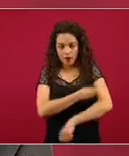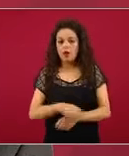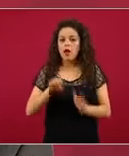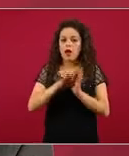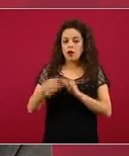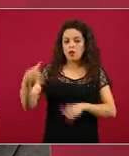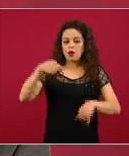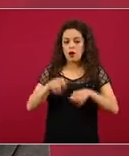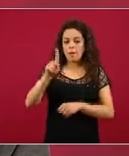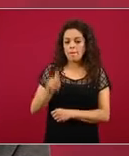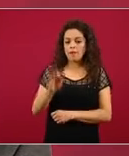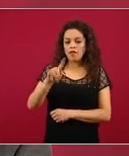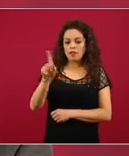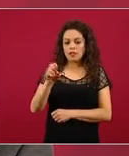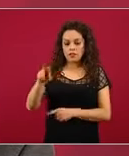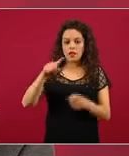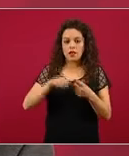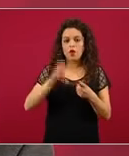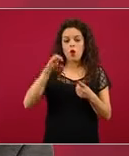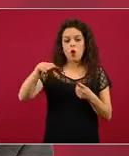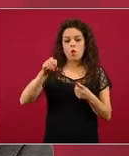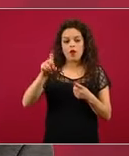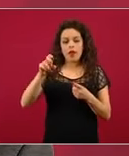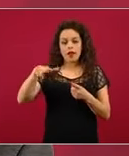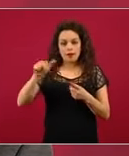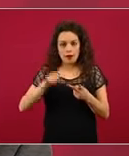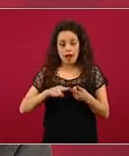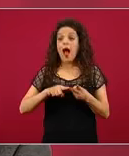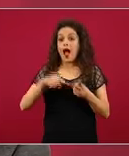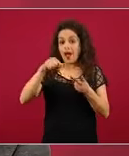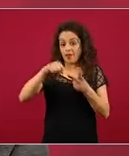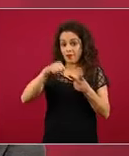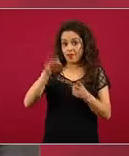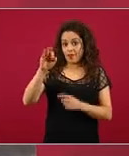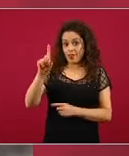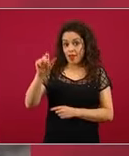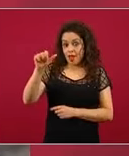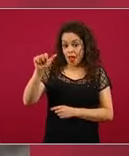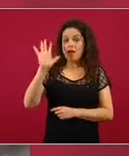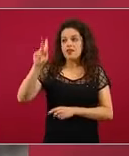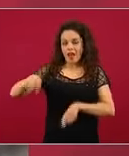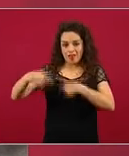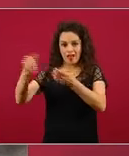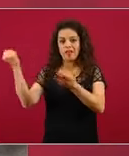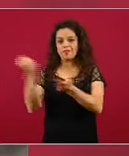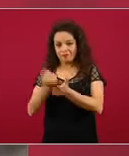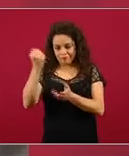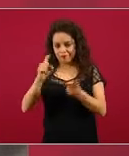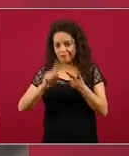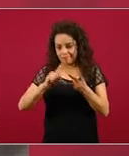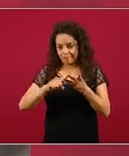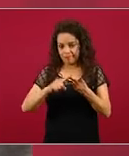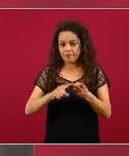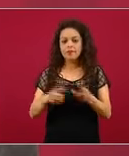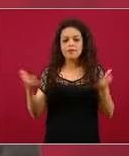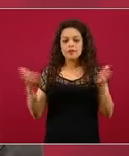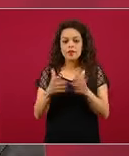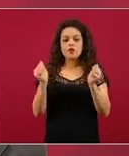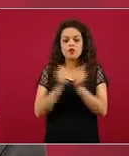por cierto, la FDA hoy le confirió la autorización de uso de emergencia. Están hechas de RNA,